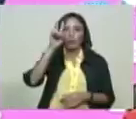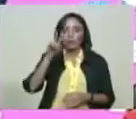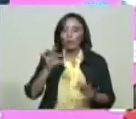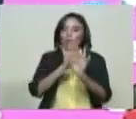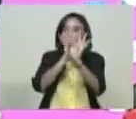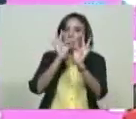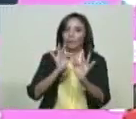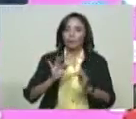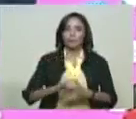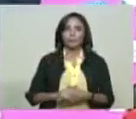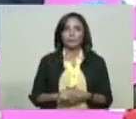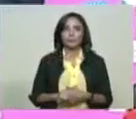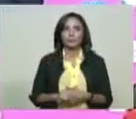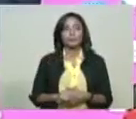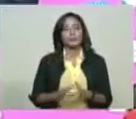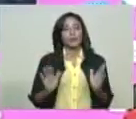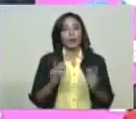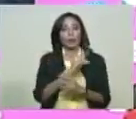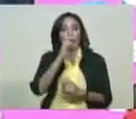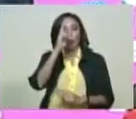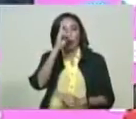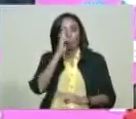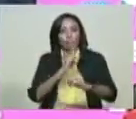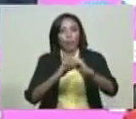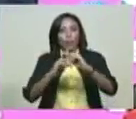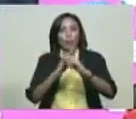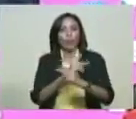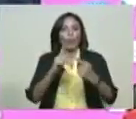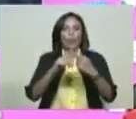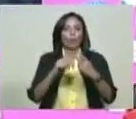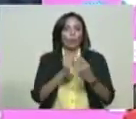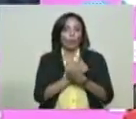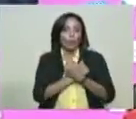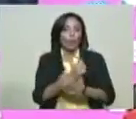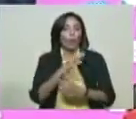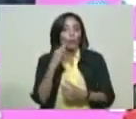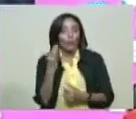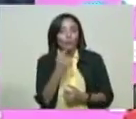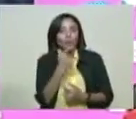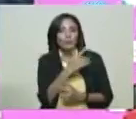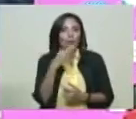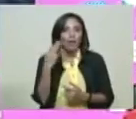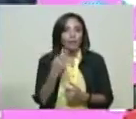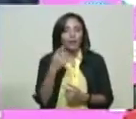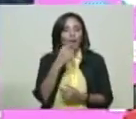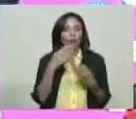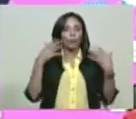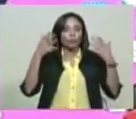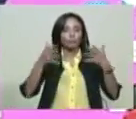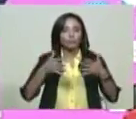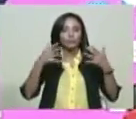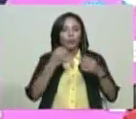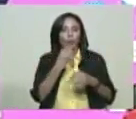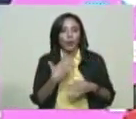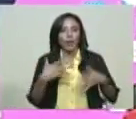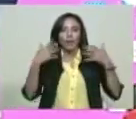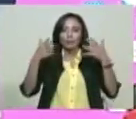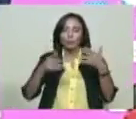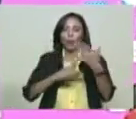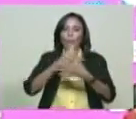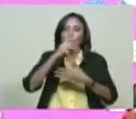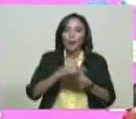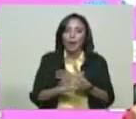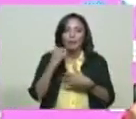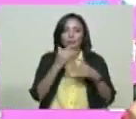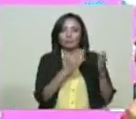si el esfuerzo diario se hace con honestidad con la organización con amor con buena orientación con buen plan